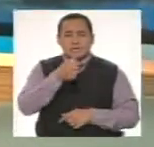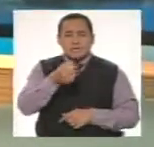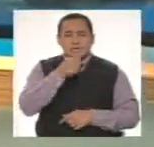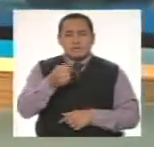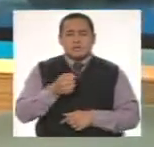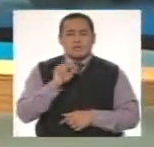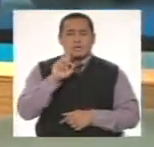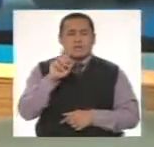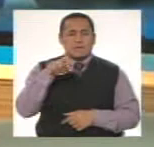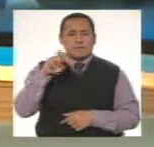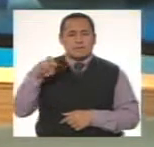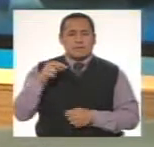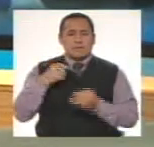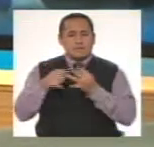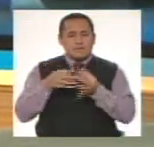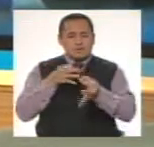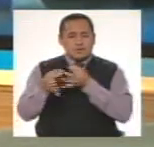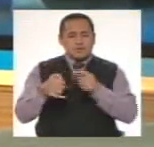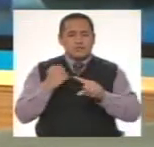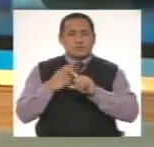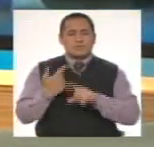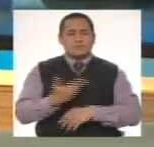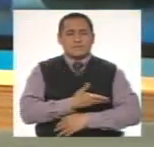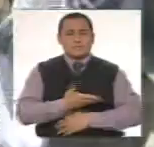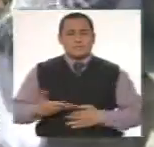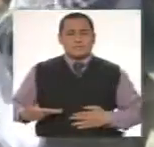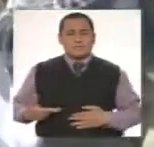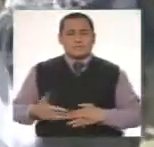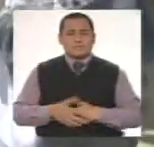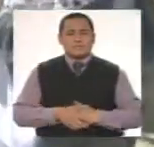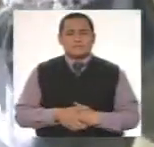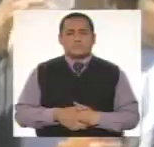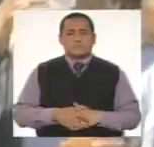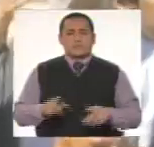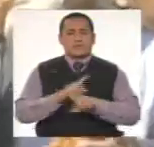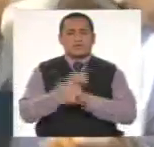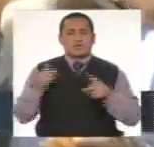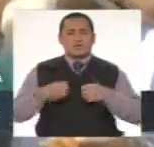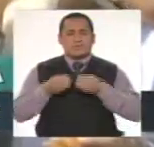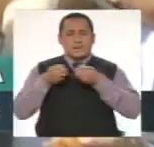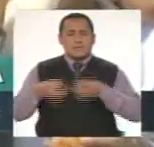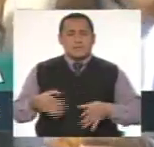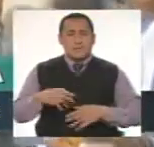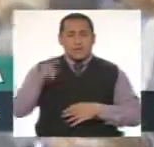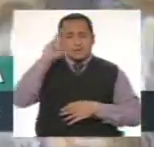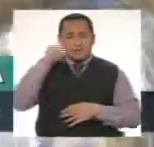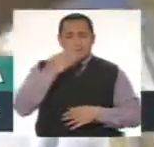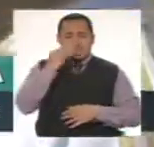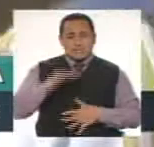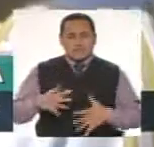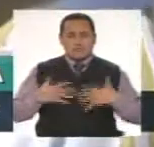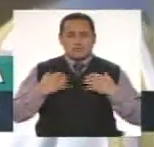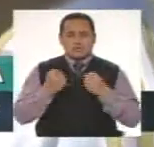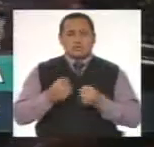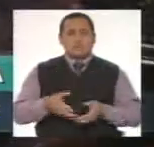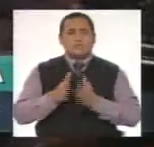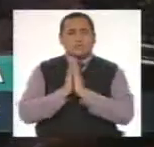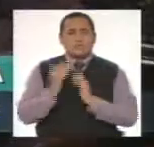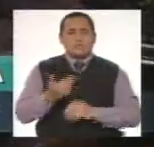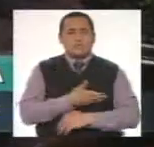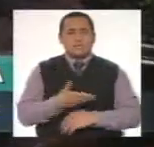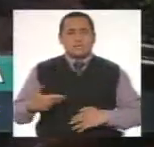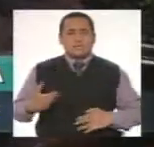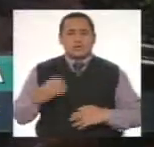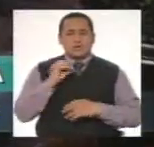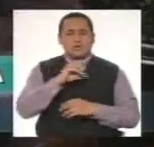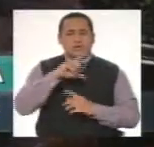también se refirió a la situación de los expresidentes. No perder la confianza en el programa Jaliwarma, pidió el presidente de la